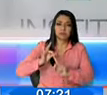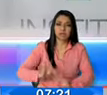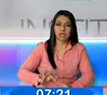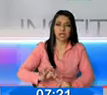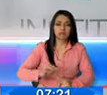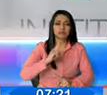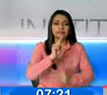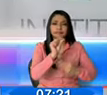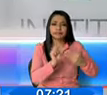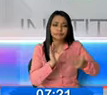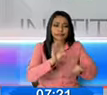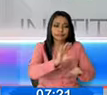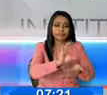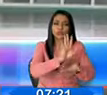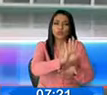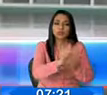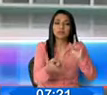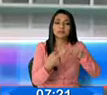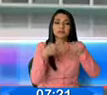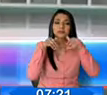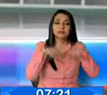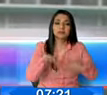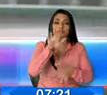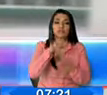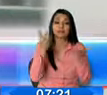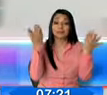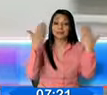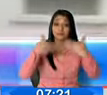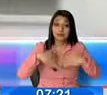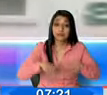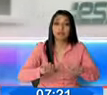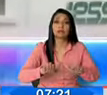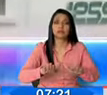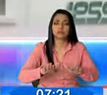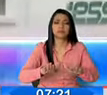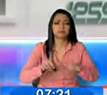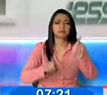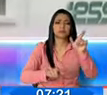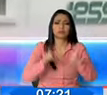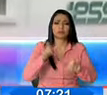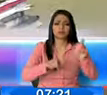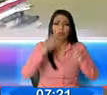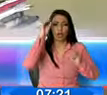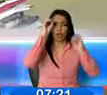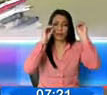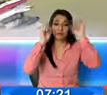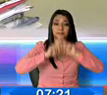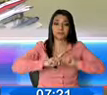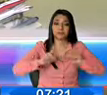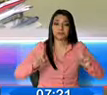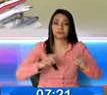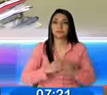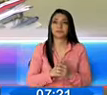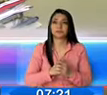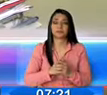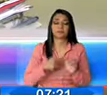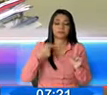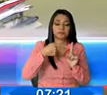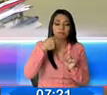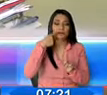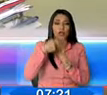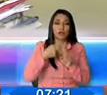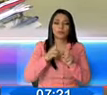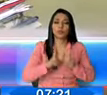estados financieros de la institución hasta septiembre del 2016, las reacciones no se hicieron esperar. Según Nelson Erazo, de la Unión